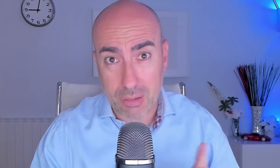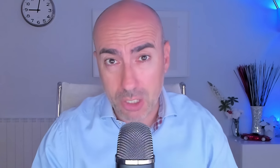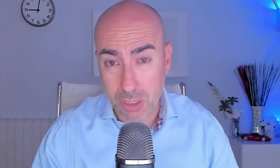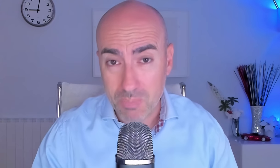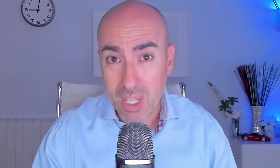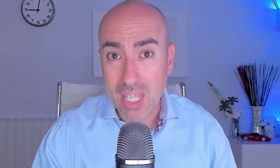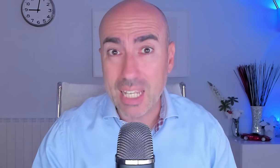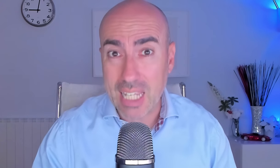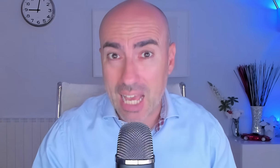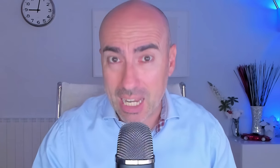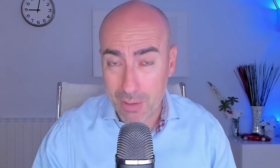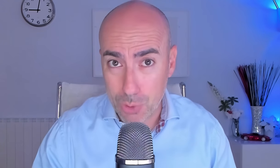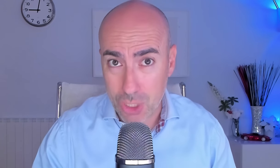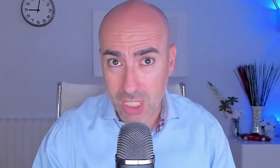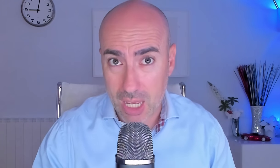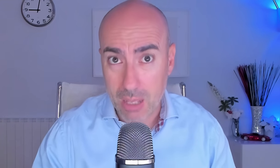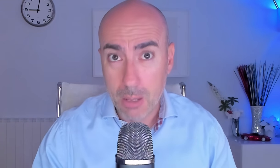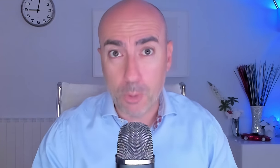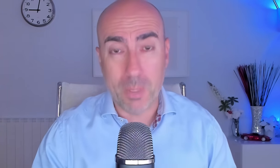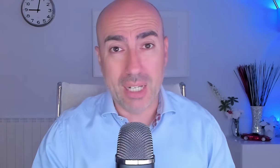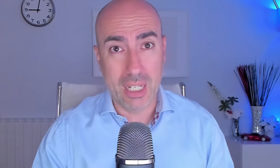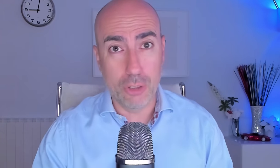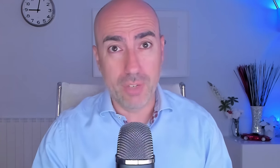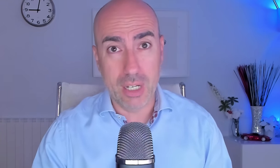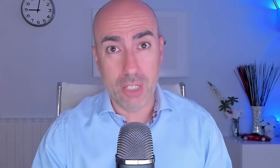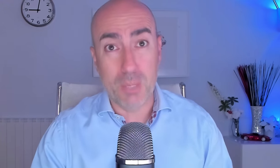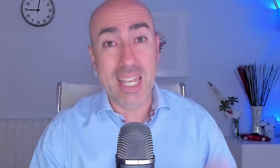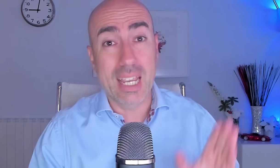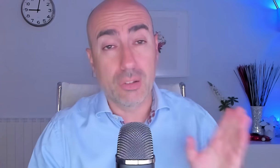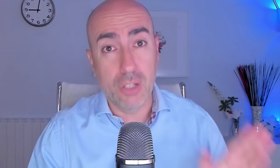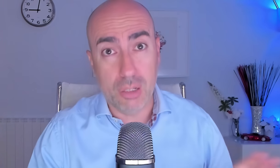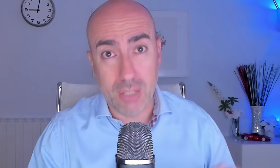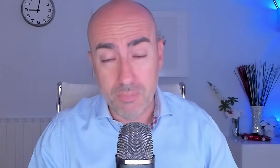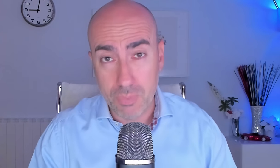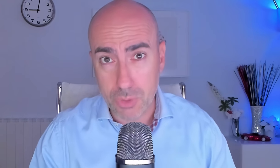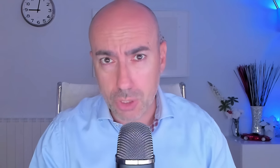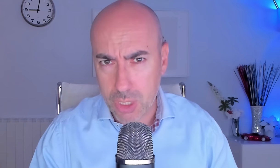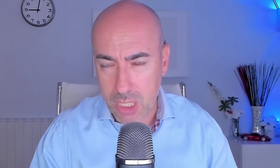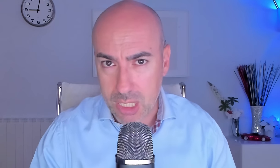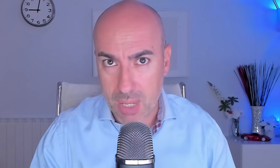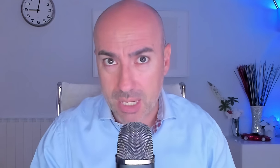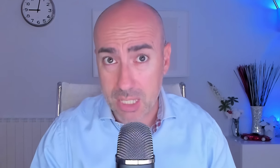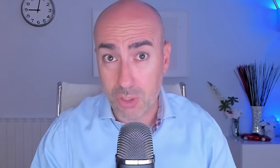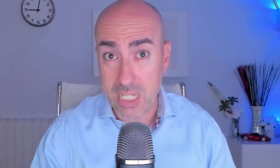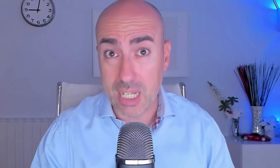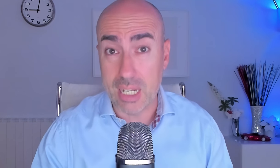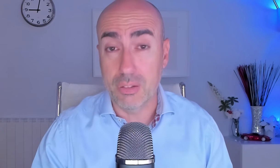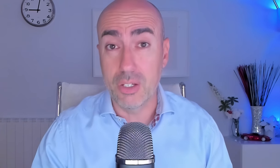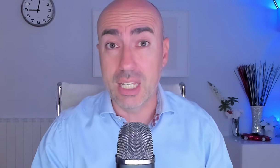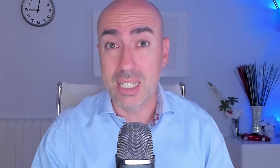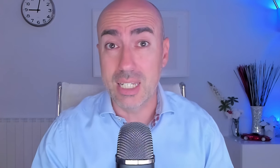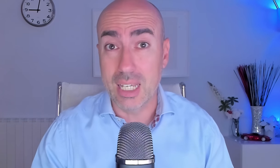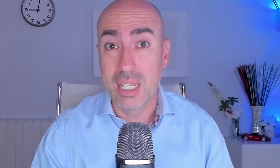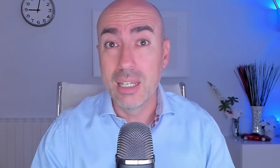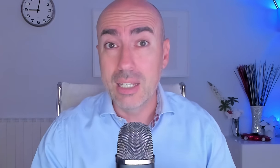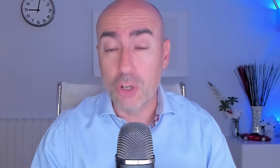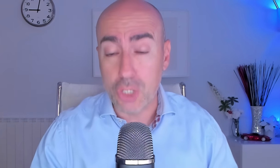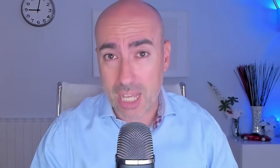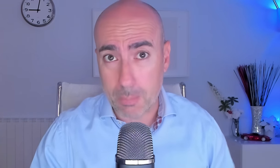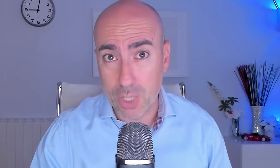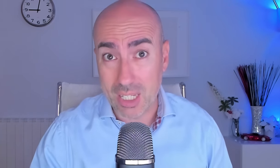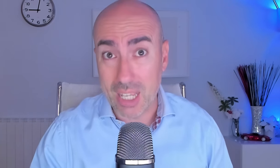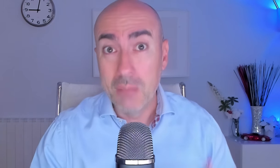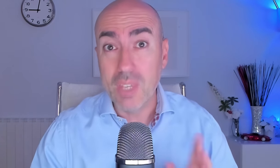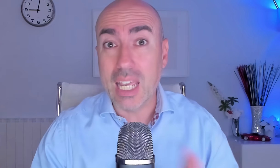antelación y alevosía por parte del gobierno de España y que inició hace dos tres semanas con las declaraciones de